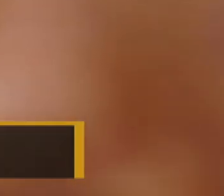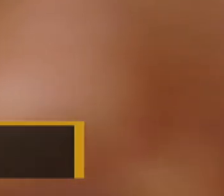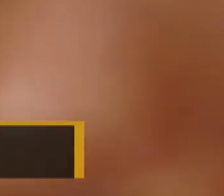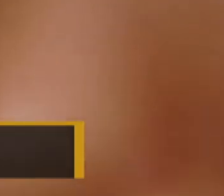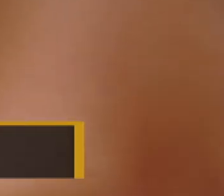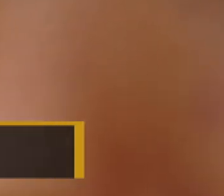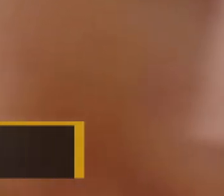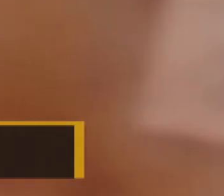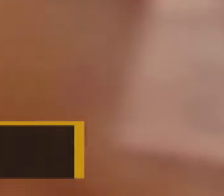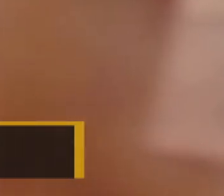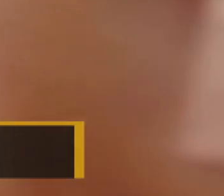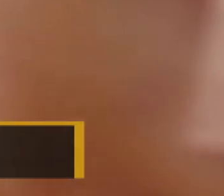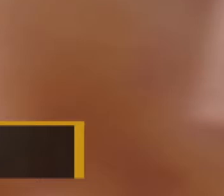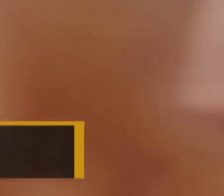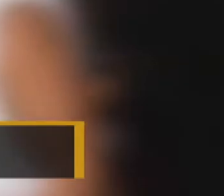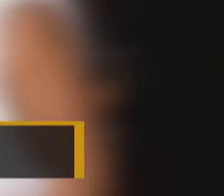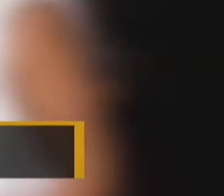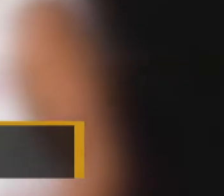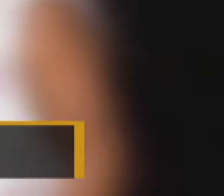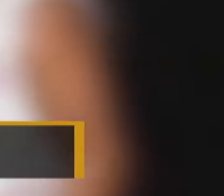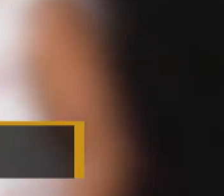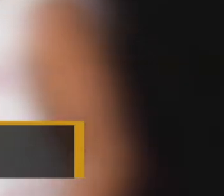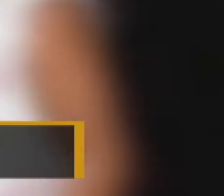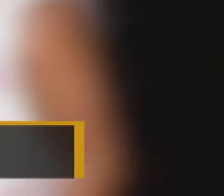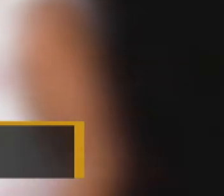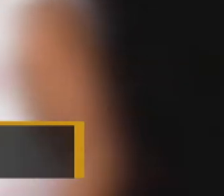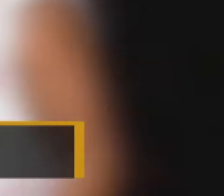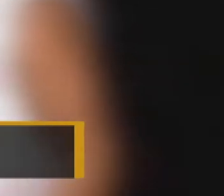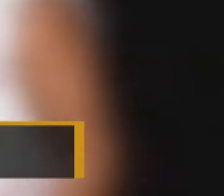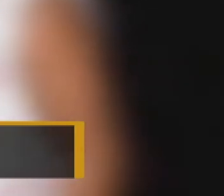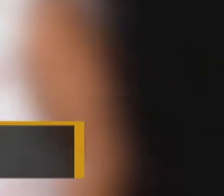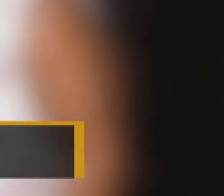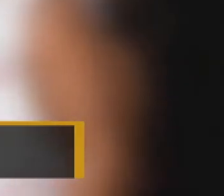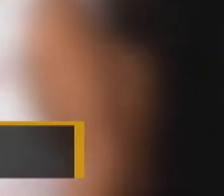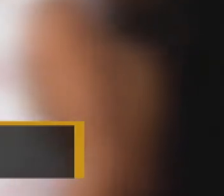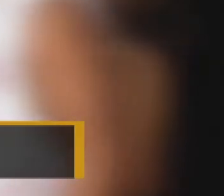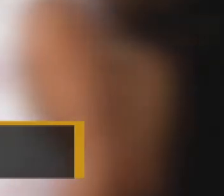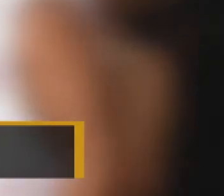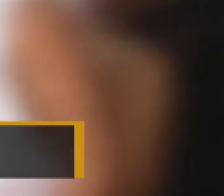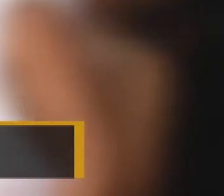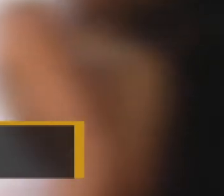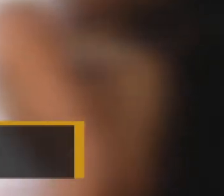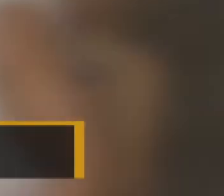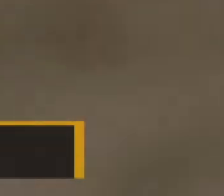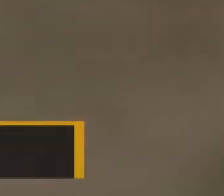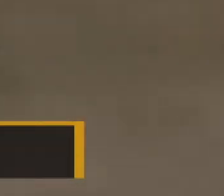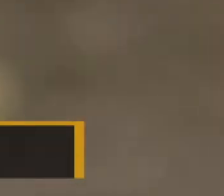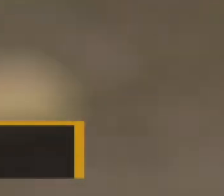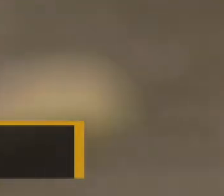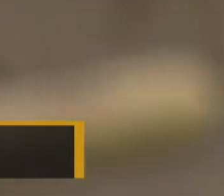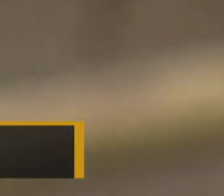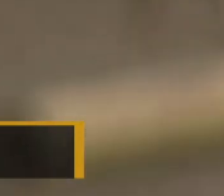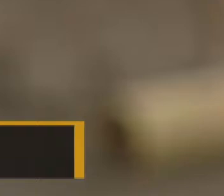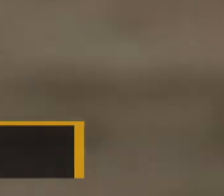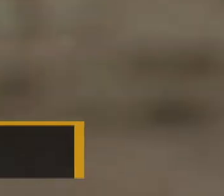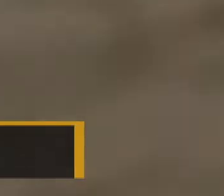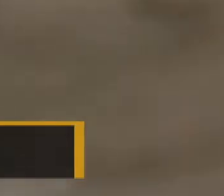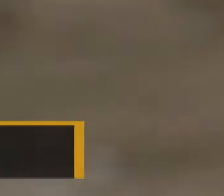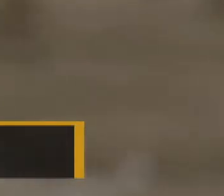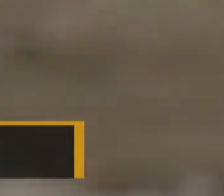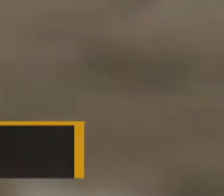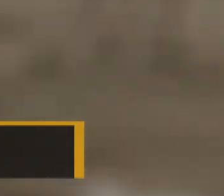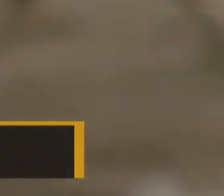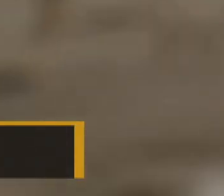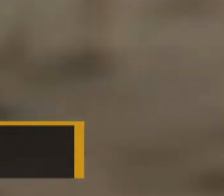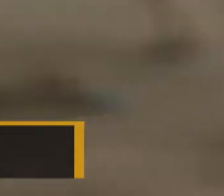por parte de la autoridad de salud. Que me respondan porque imagínense también un daño bastante que le hicieron al niño en la carita. Según la madre del menor, los dueños